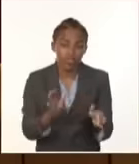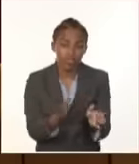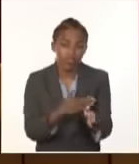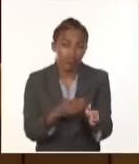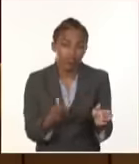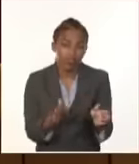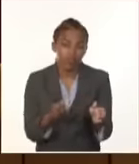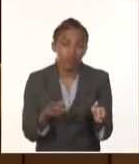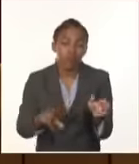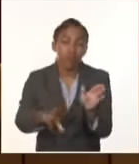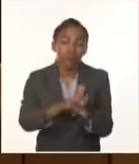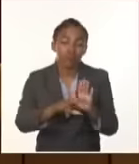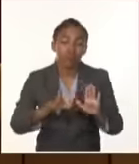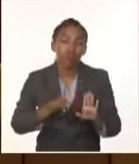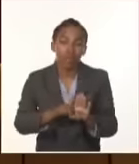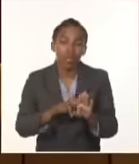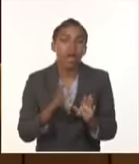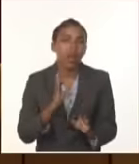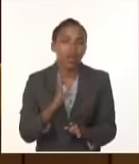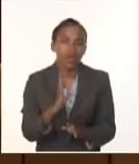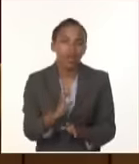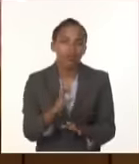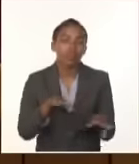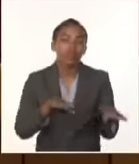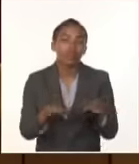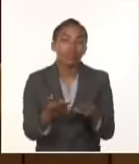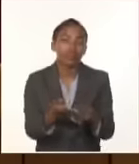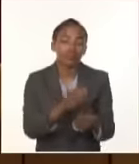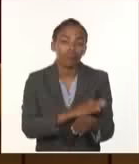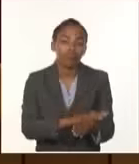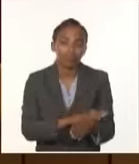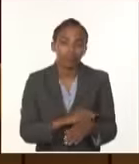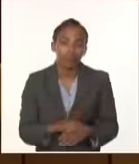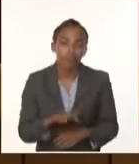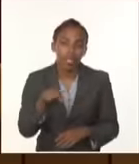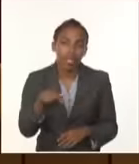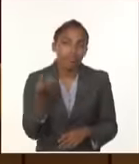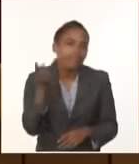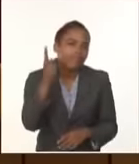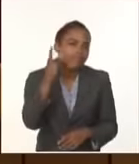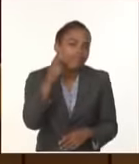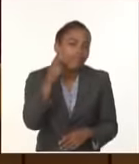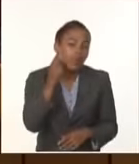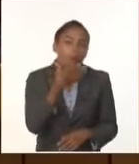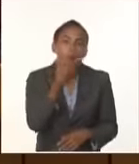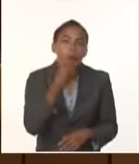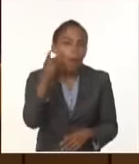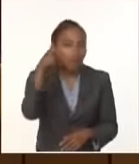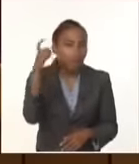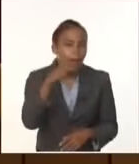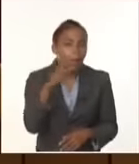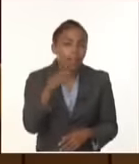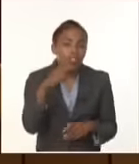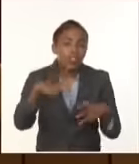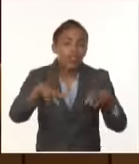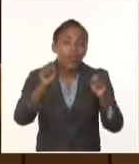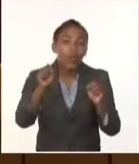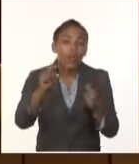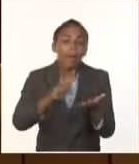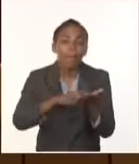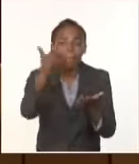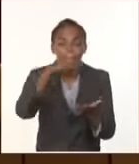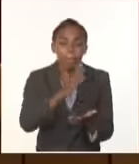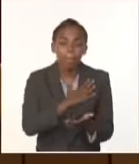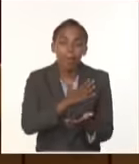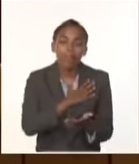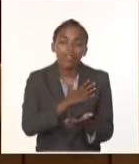el debido proceso y las garantías. Aquí escuchamos a un joven campesino de Nueva Paz quejarse porque su cooperativa está